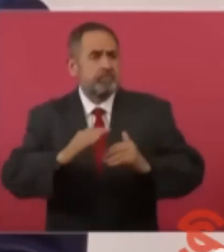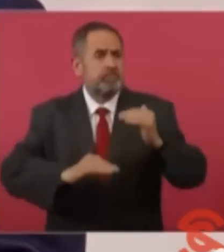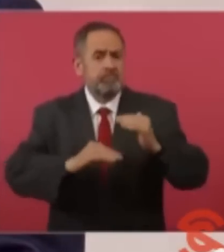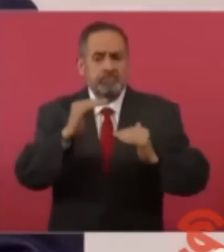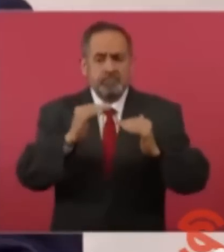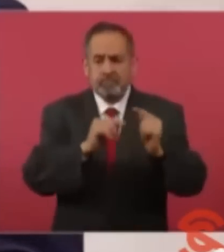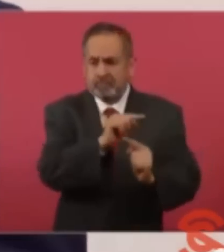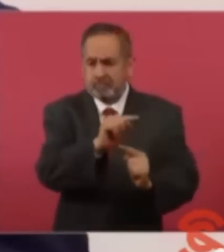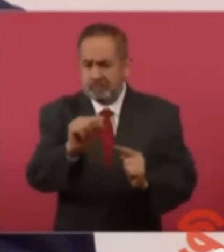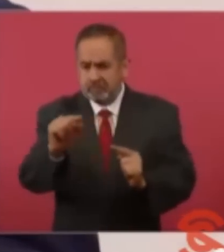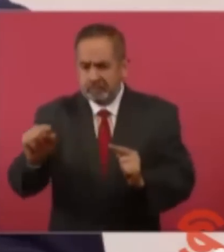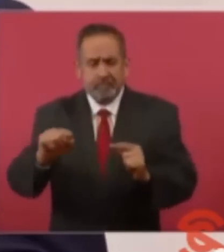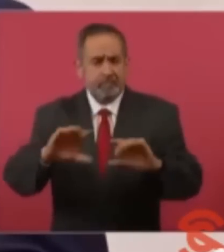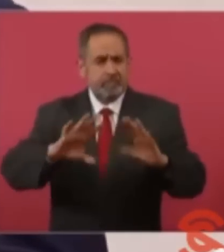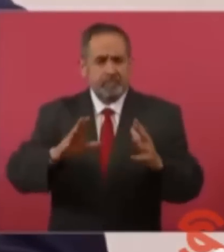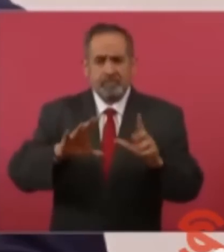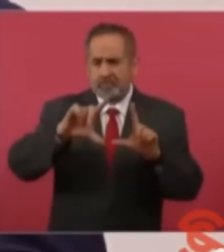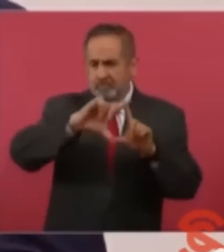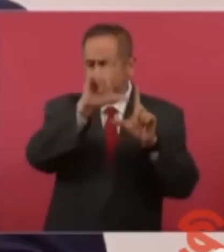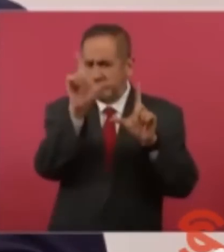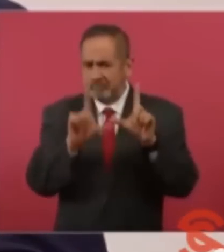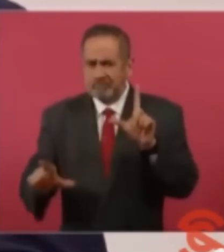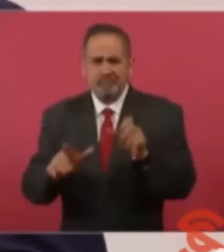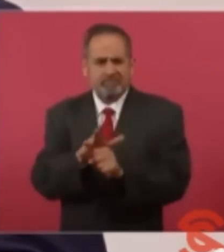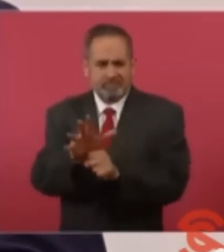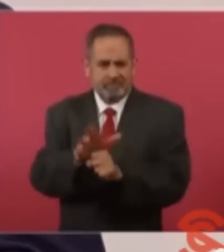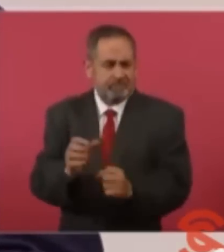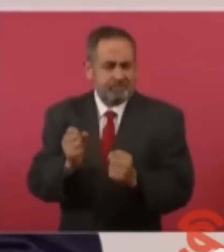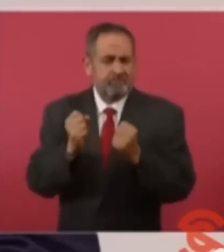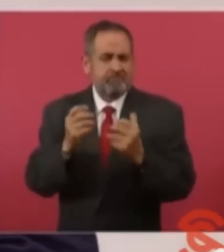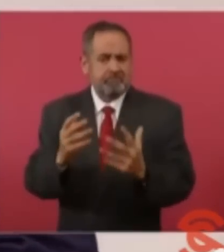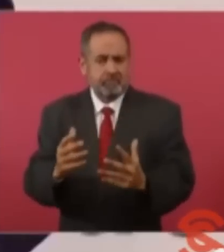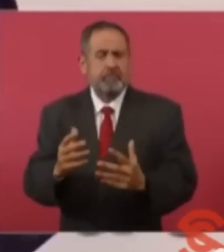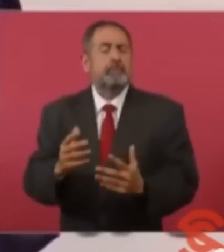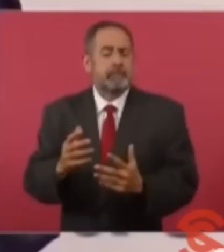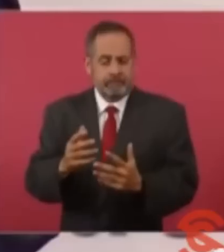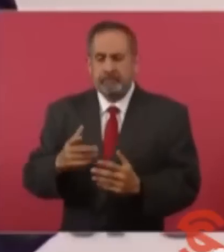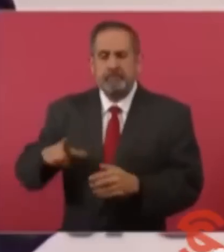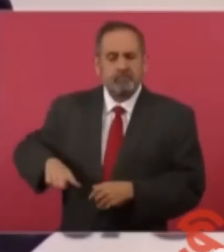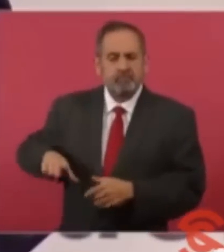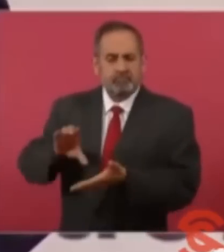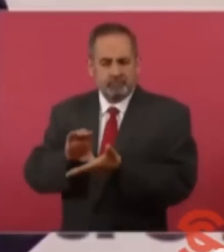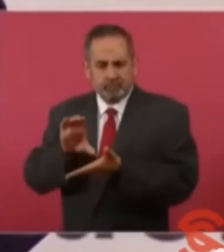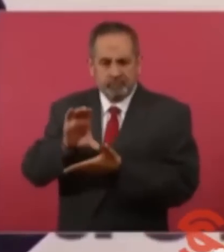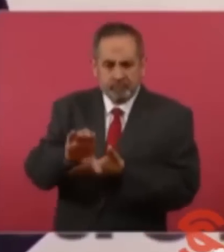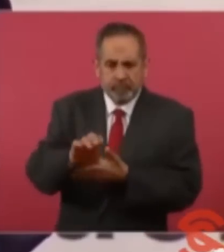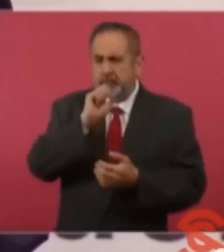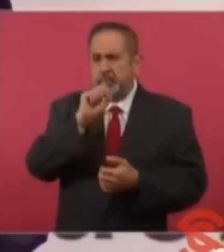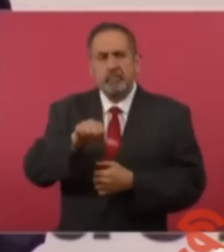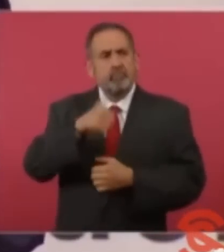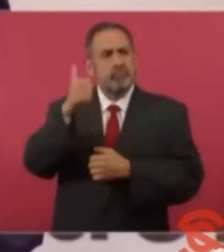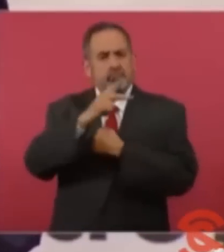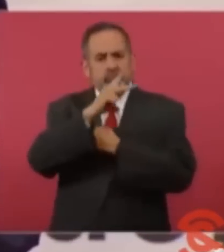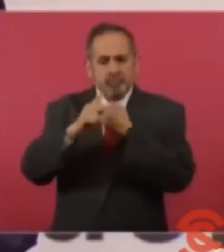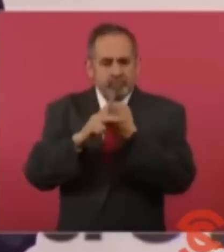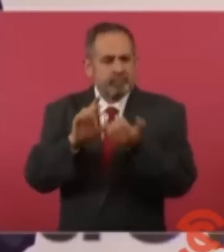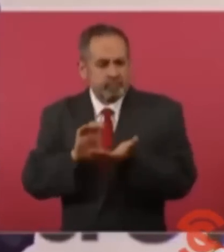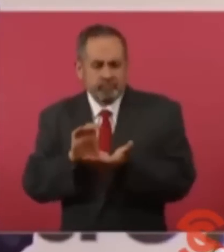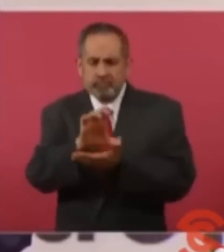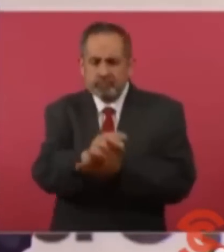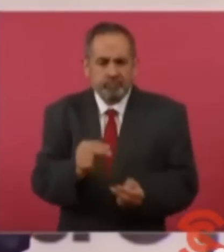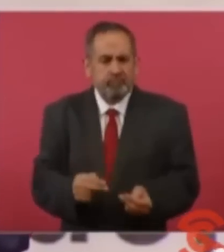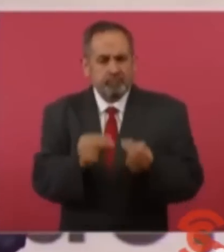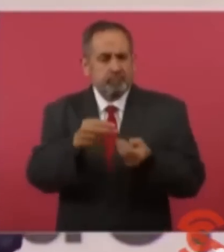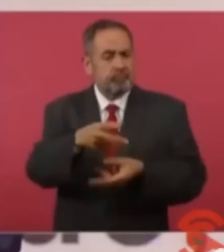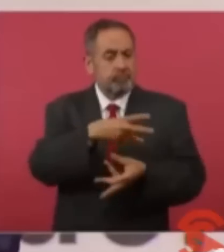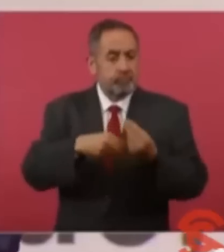lo largo y a lo ancho del país por la inversión pública y por la inversión extranjera, ahora